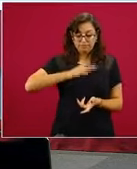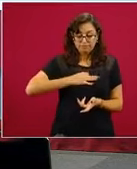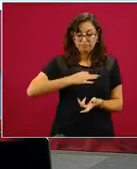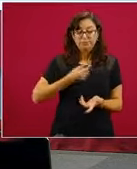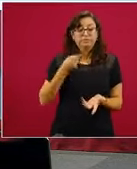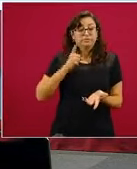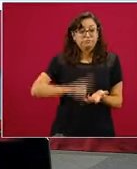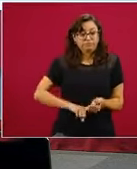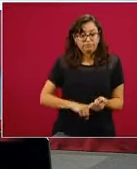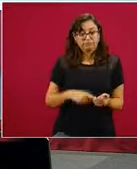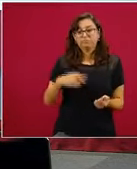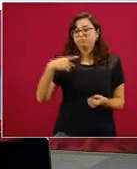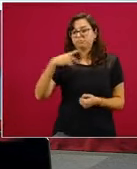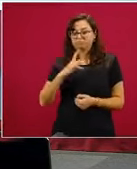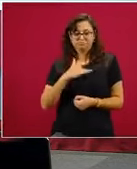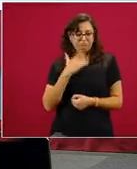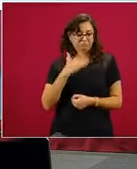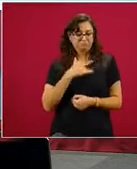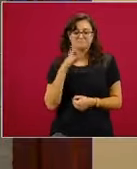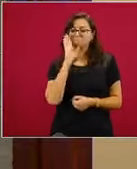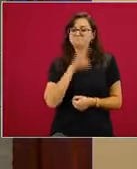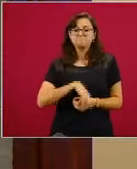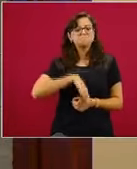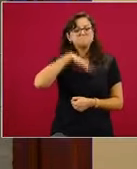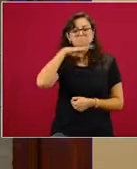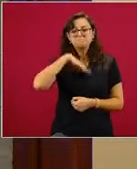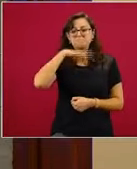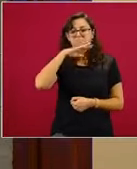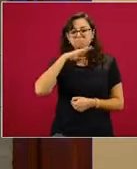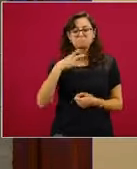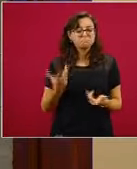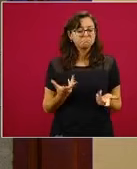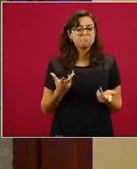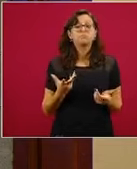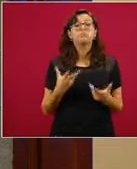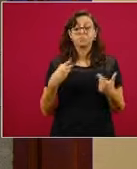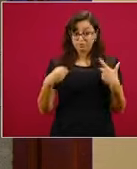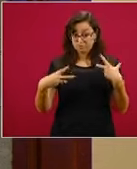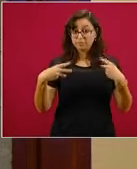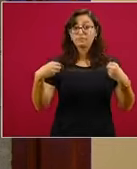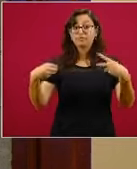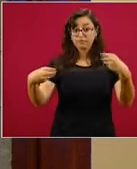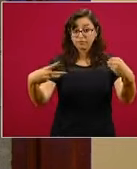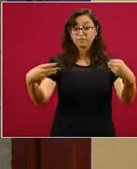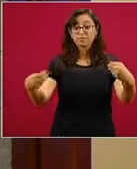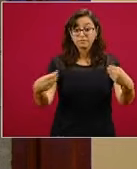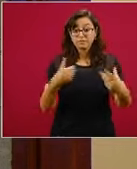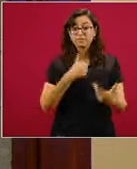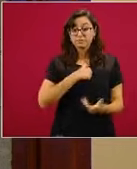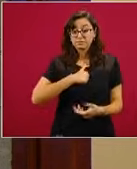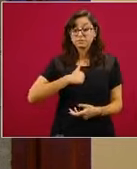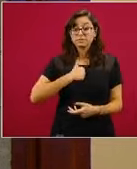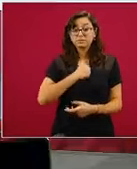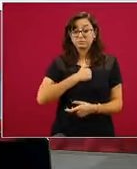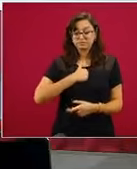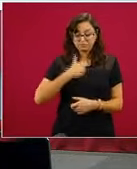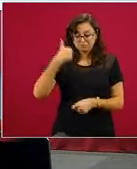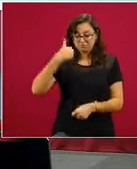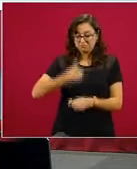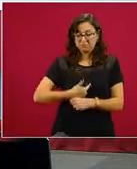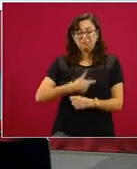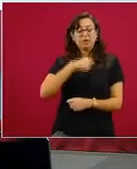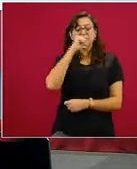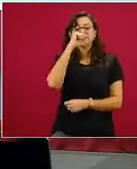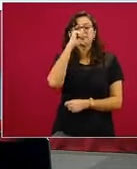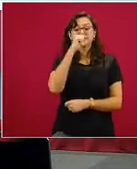Es decir, aquella persona que está infectada, pero que no tiene ninguna sintomatología y que lamentablemente no se le da